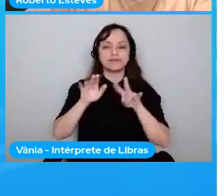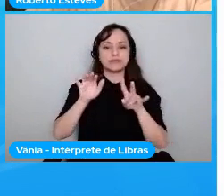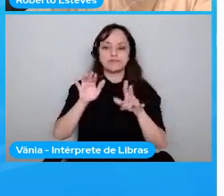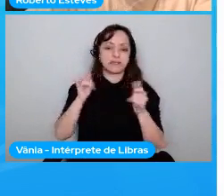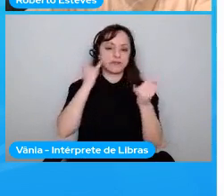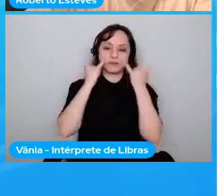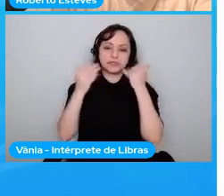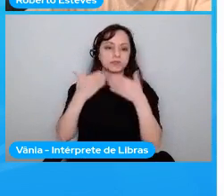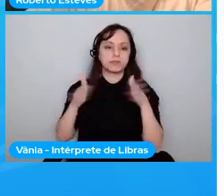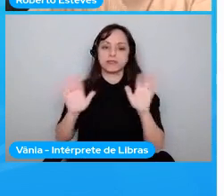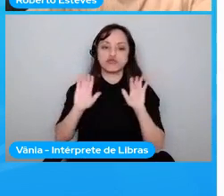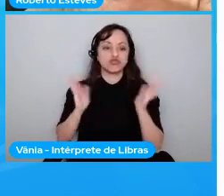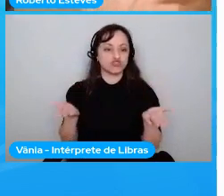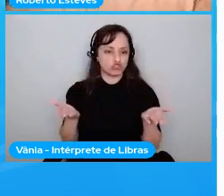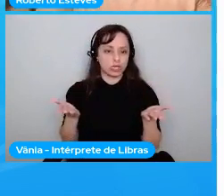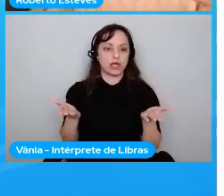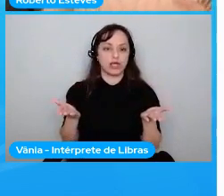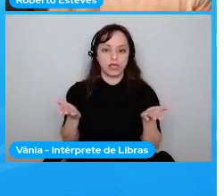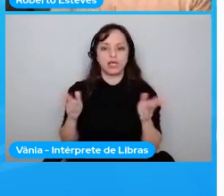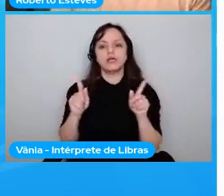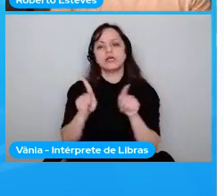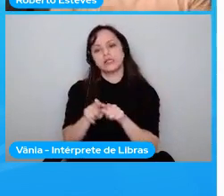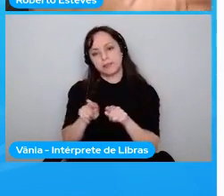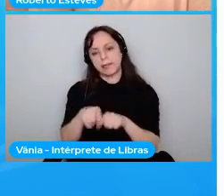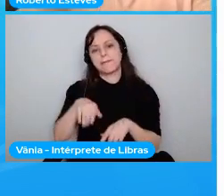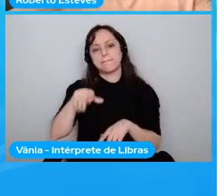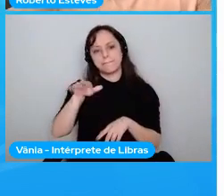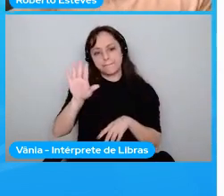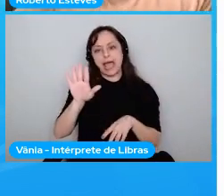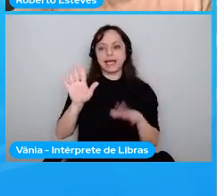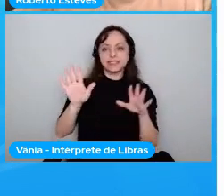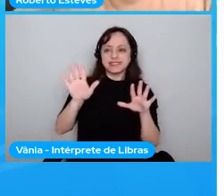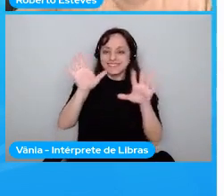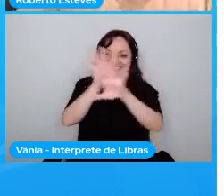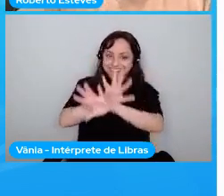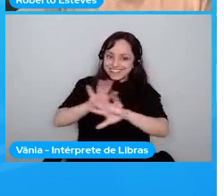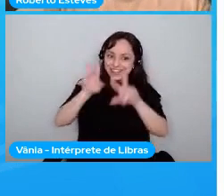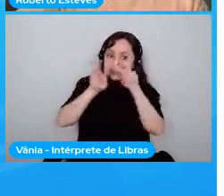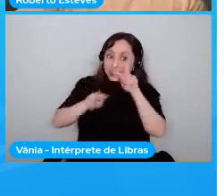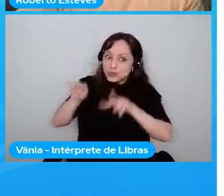abiertos ya un poquito más amigable para el usuario,